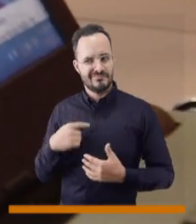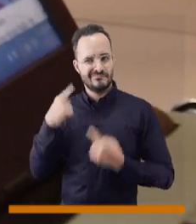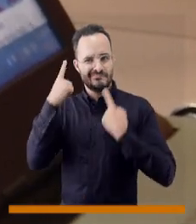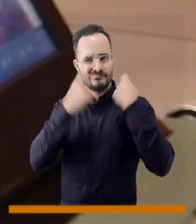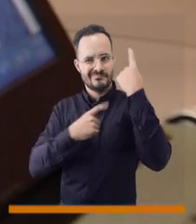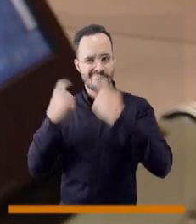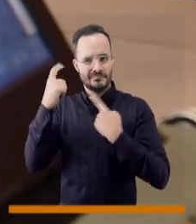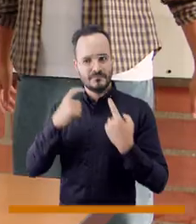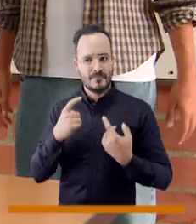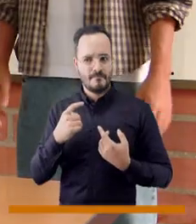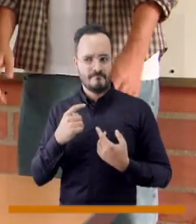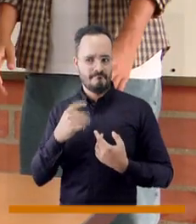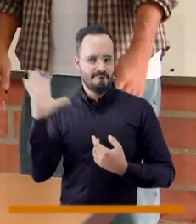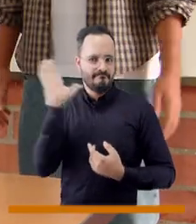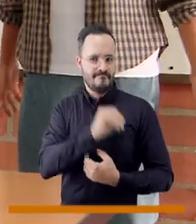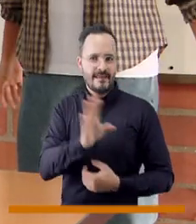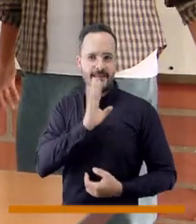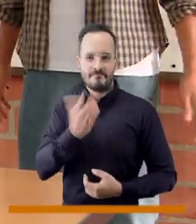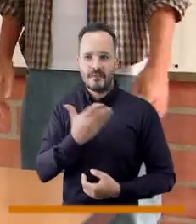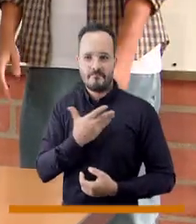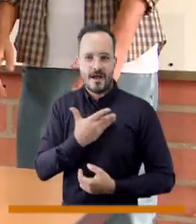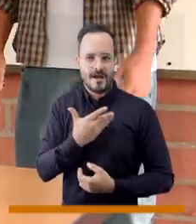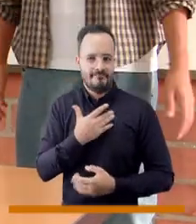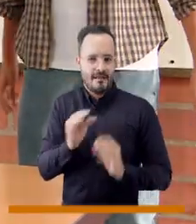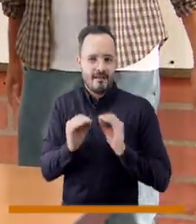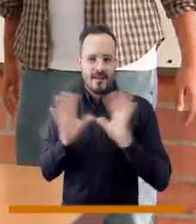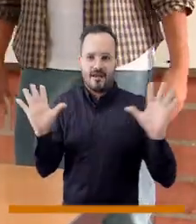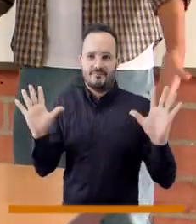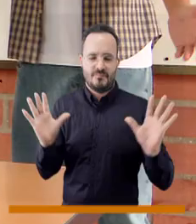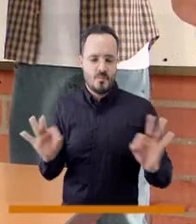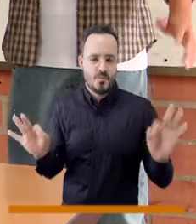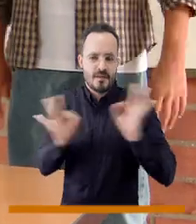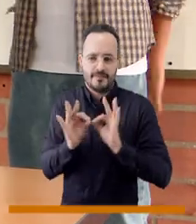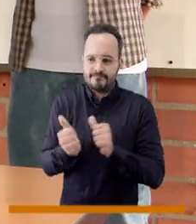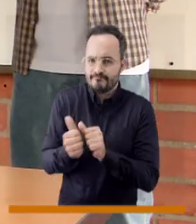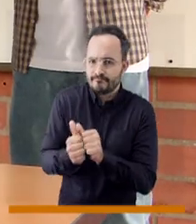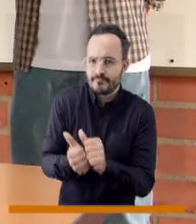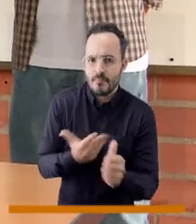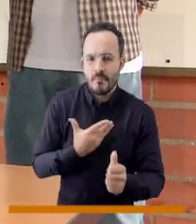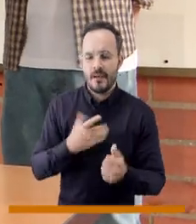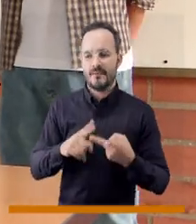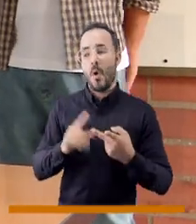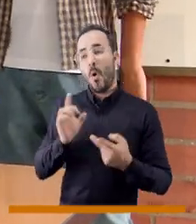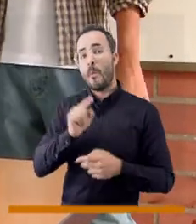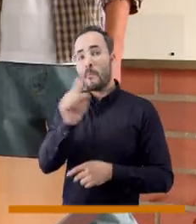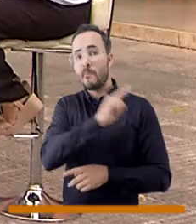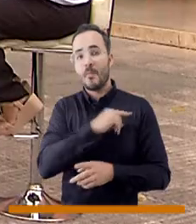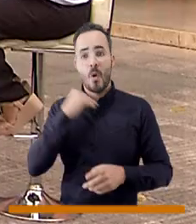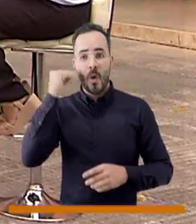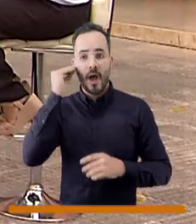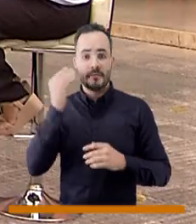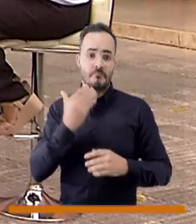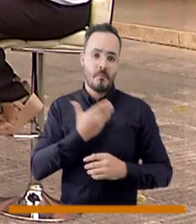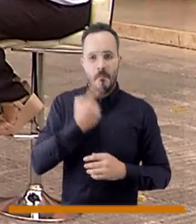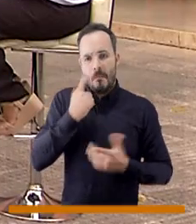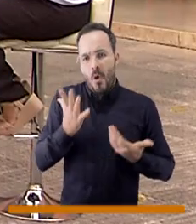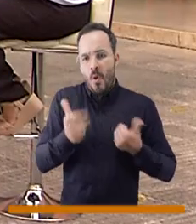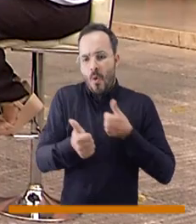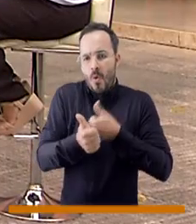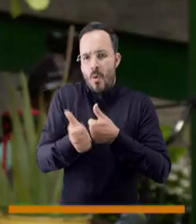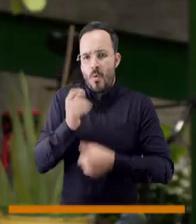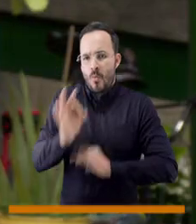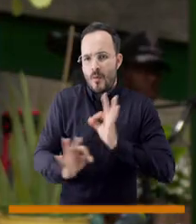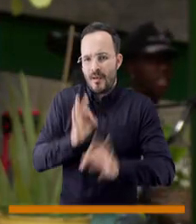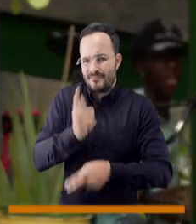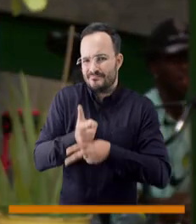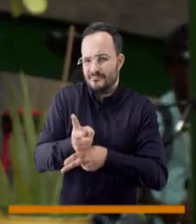se debe a que hay una madre, o en este caso, y en otras familias, un cuidador que